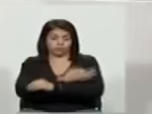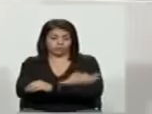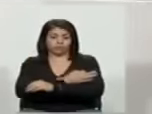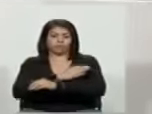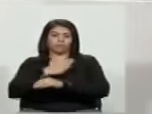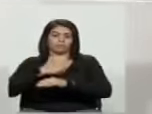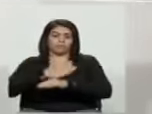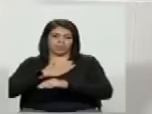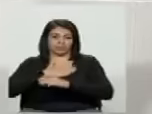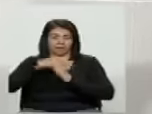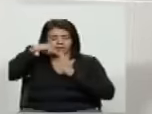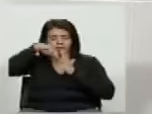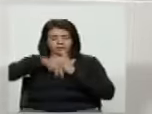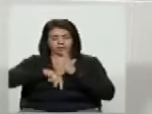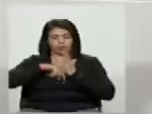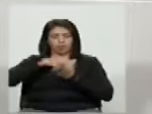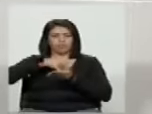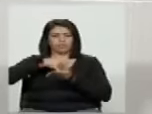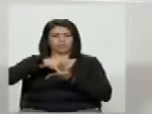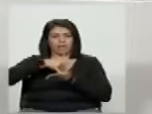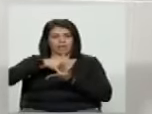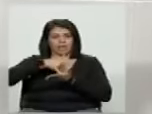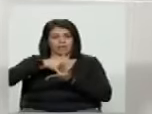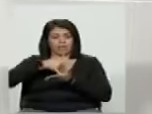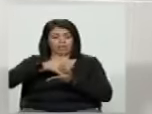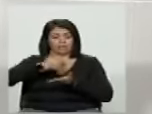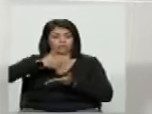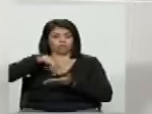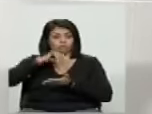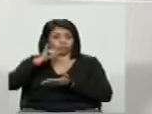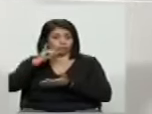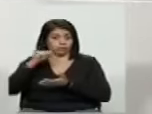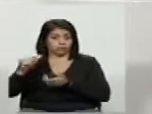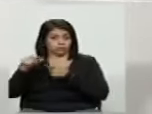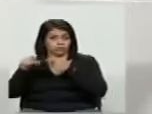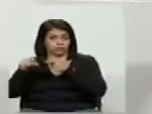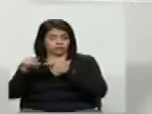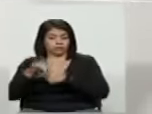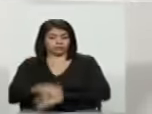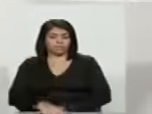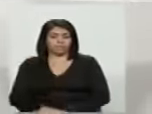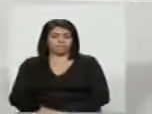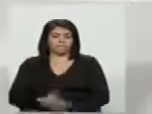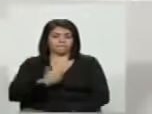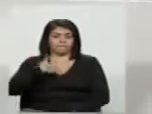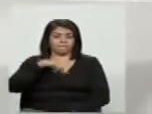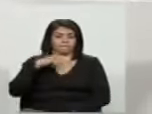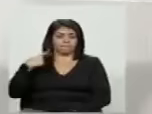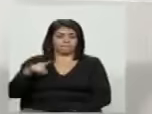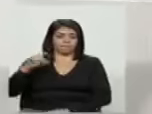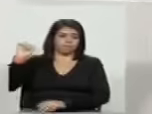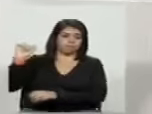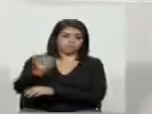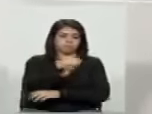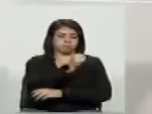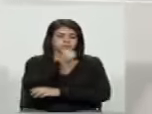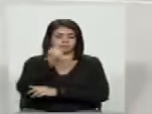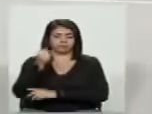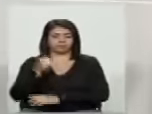porque son innatas. Nosotros tenemos que denunciarlos. Nosotros tenemos que